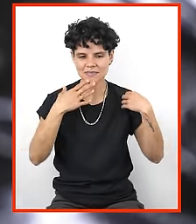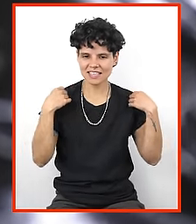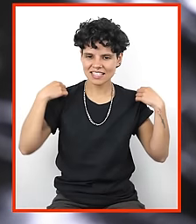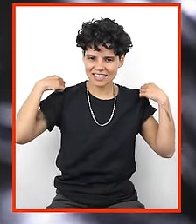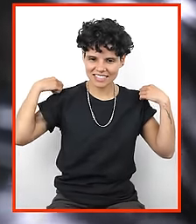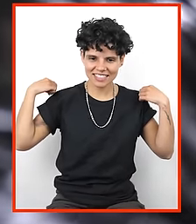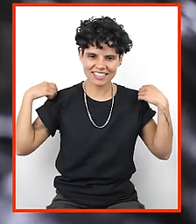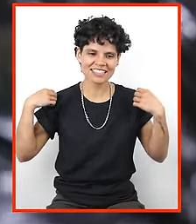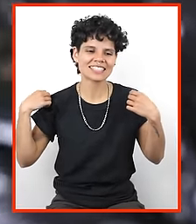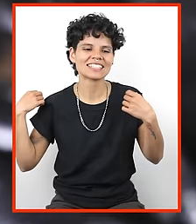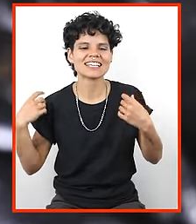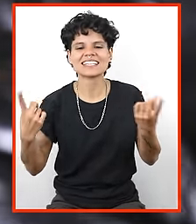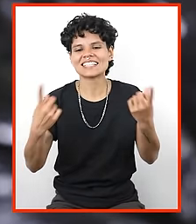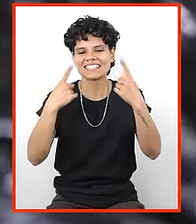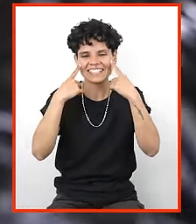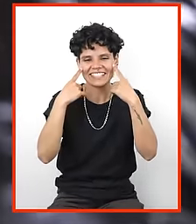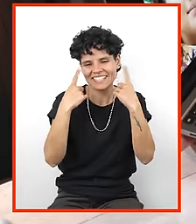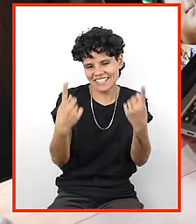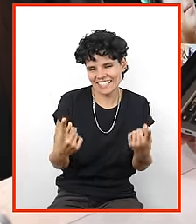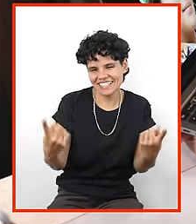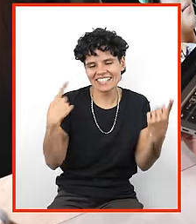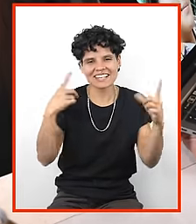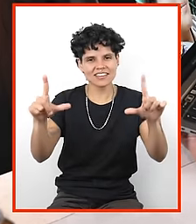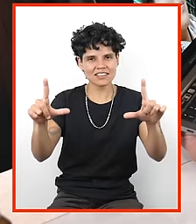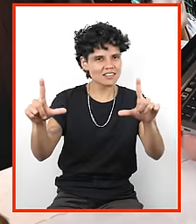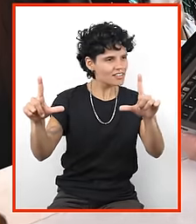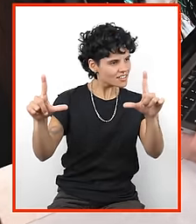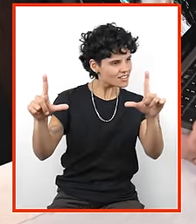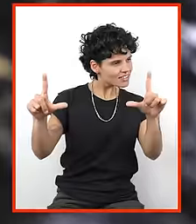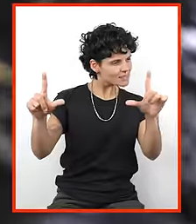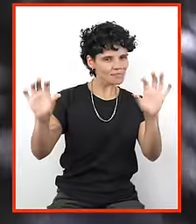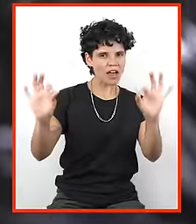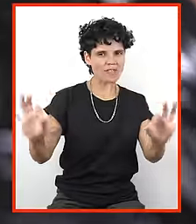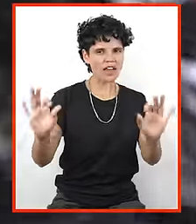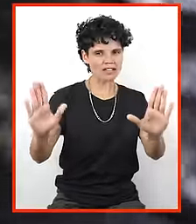Y yo encuentro que la perspectiva es tan fácil. Es